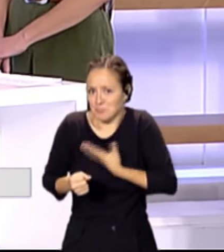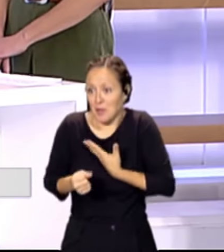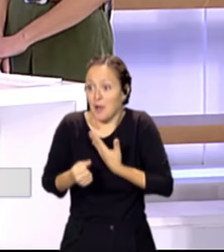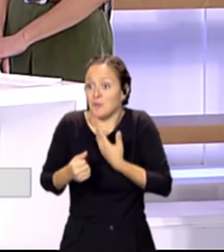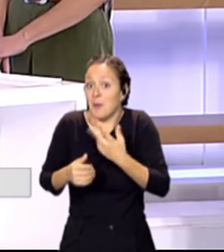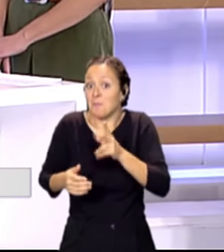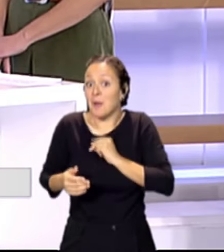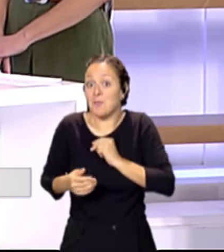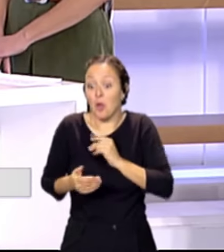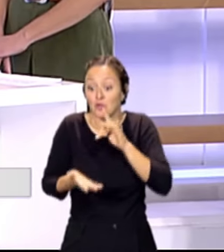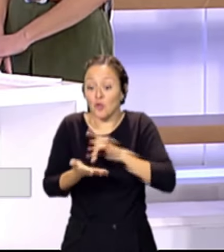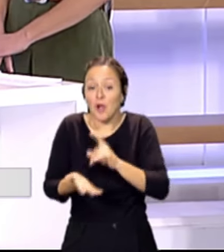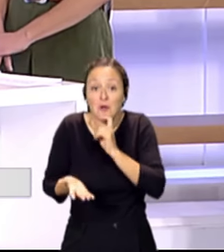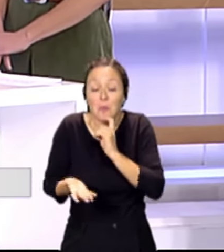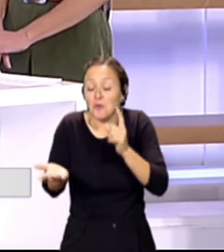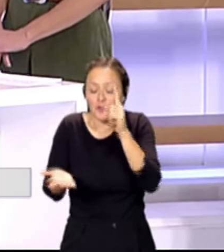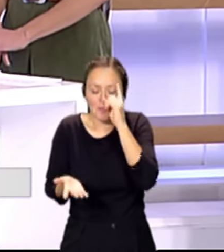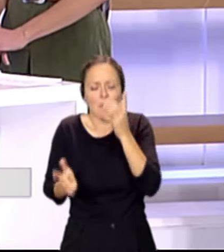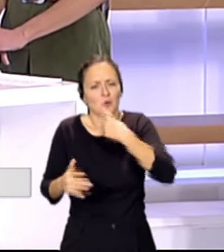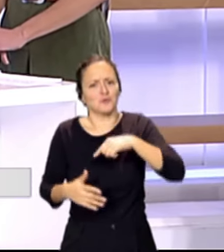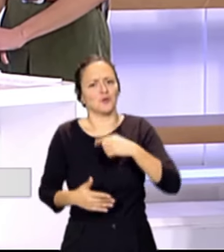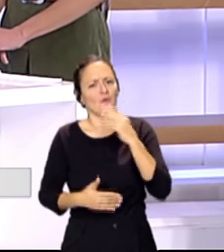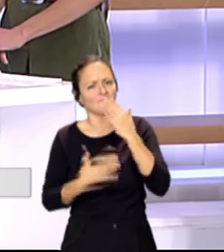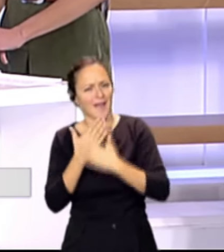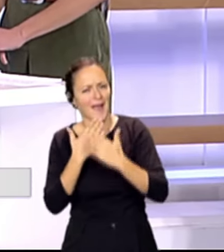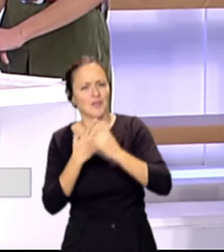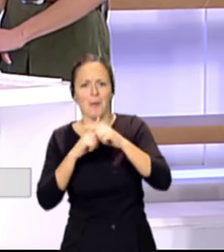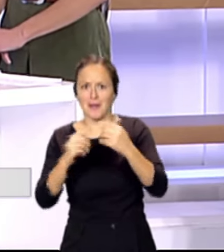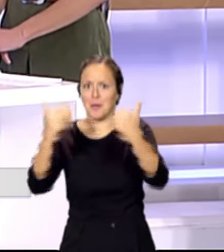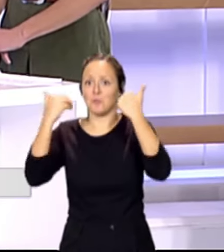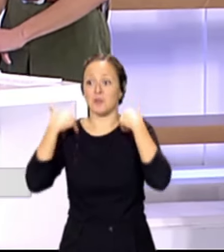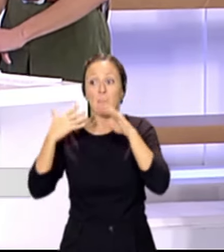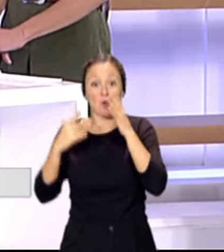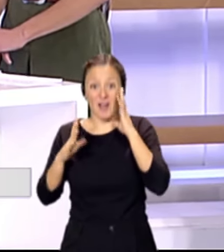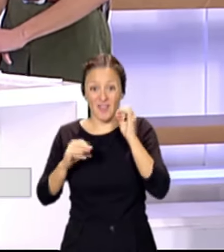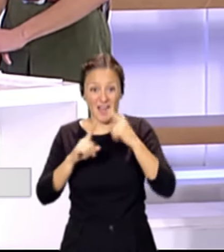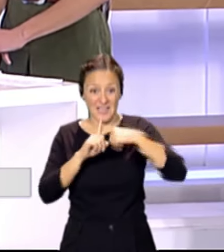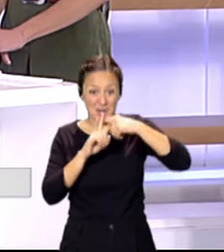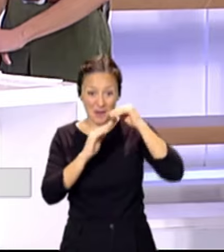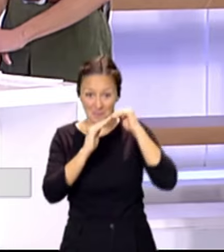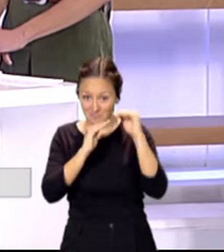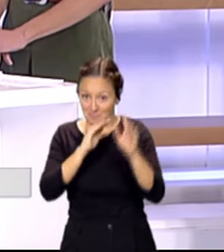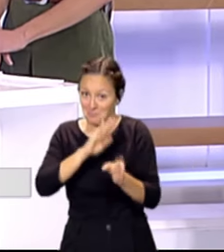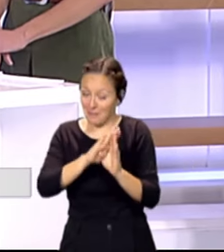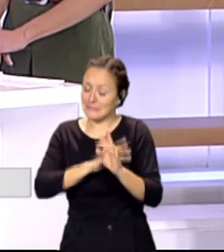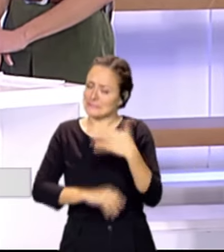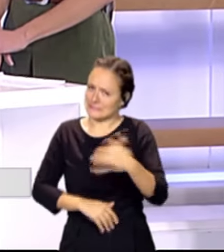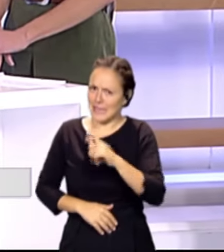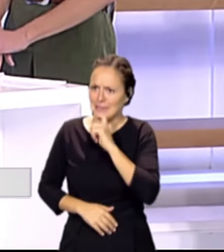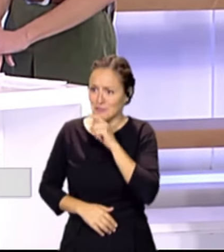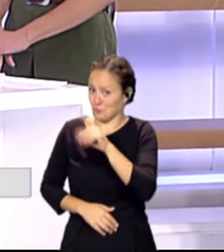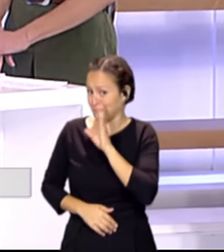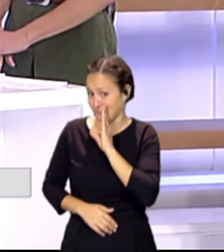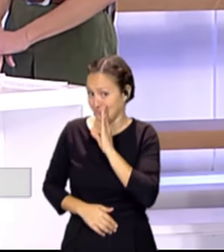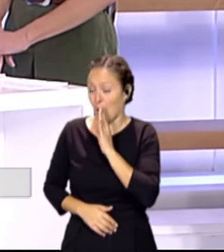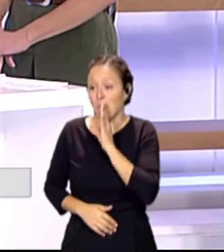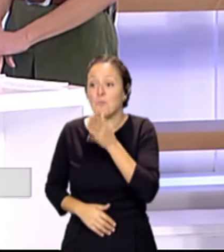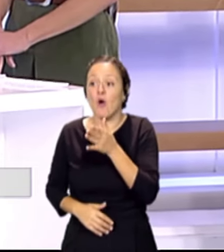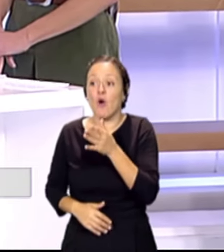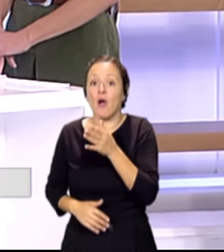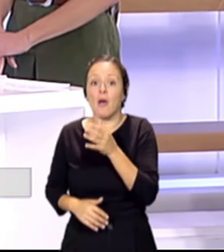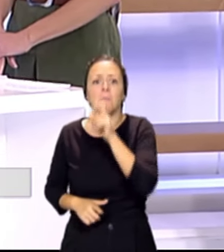eh lo hemos recibido con mucho cariño con mucha responsabilidad porque lo difícil es mantenerse como tú lo acabas de decir eso es completamente difícil porque la gente